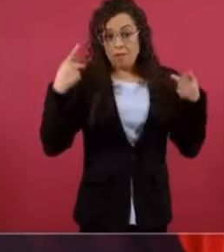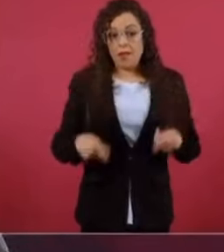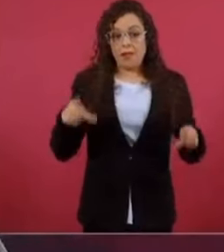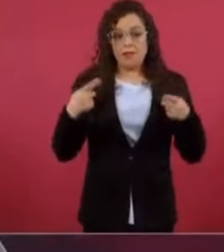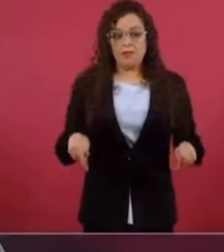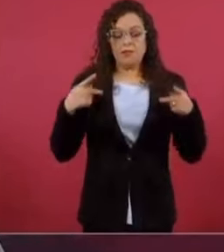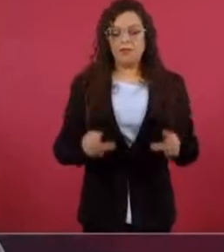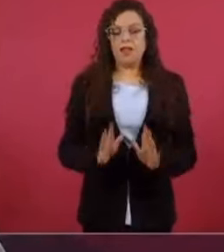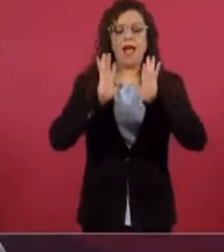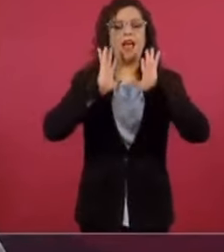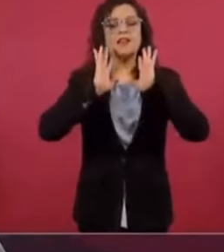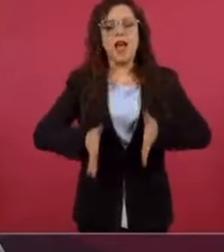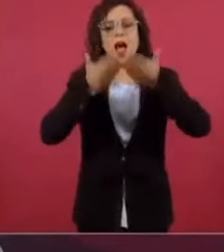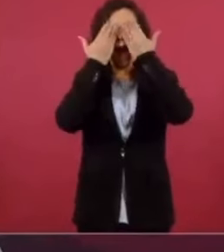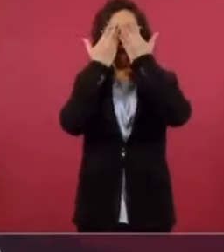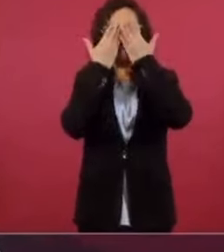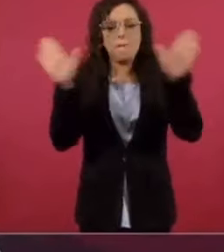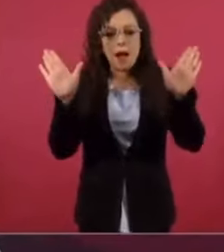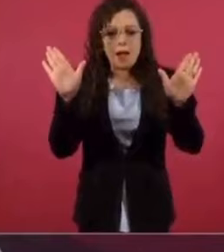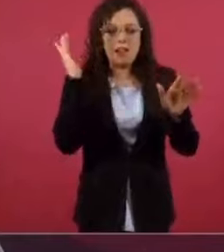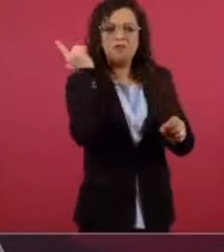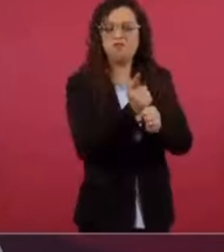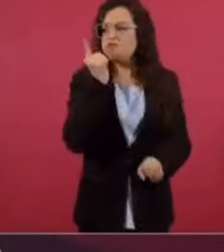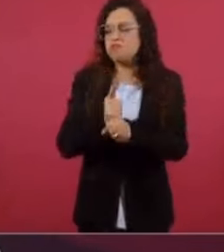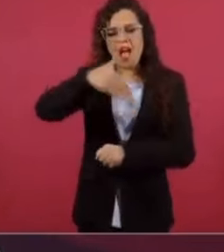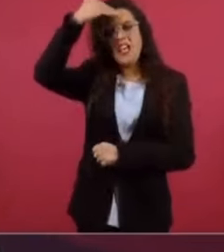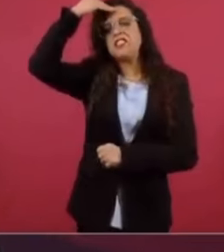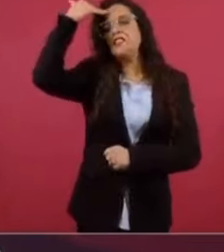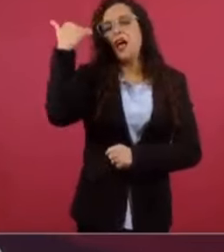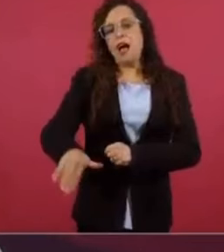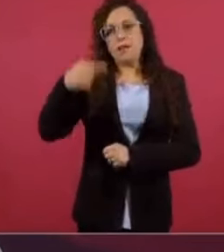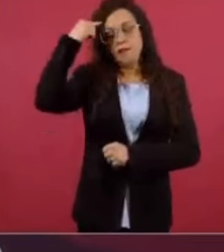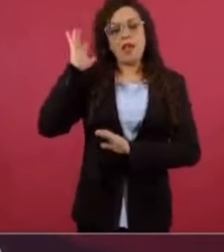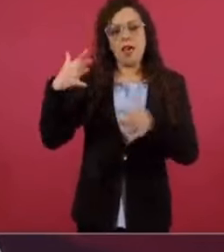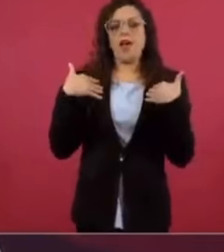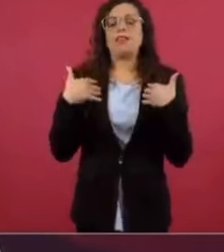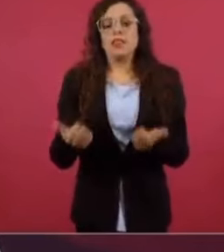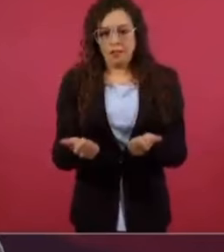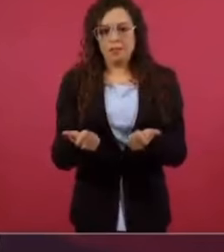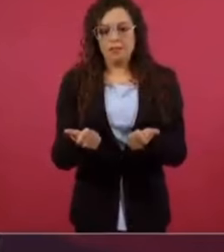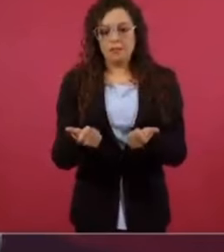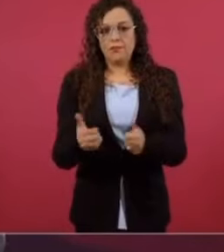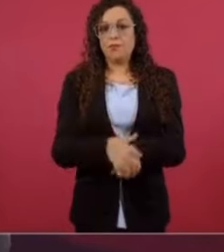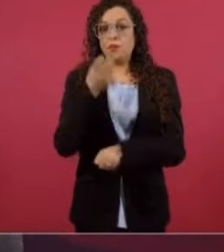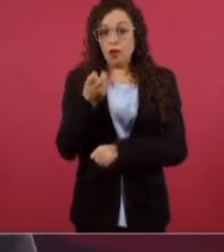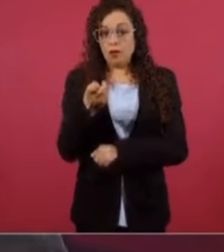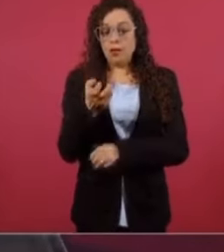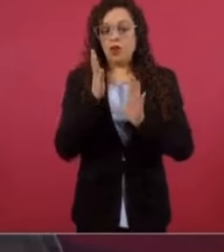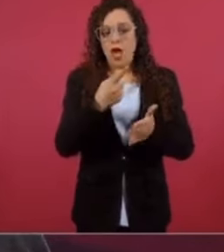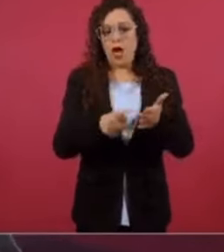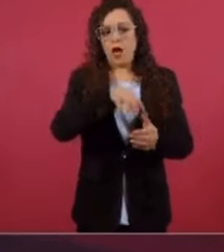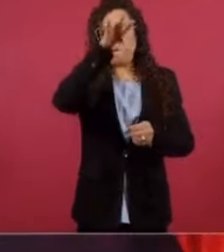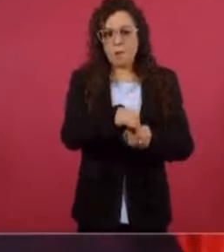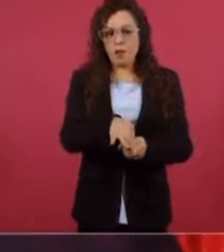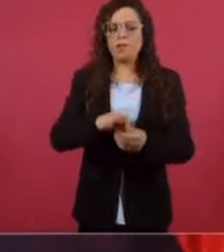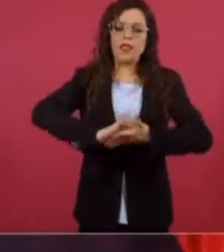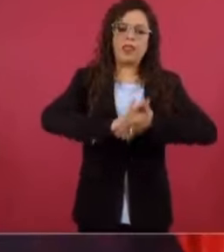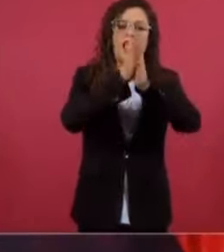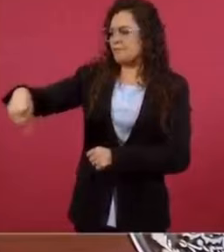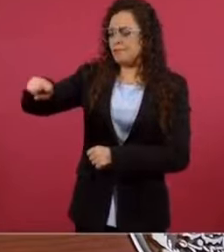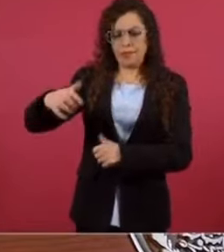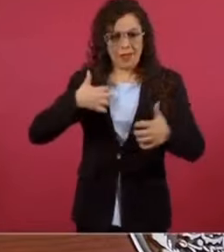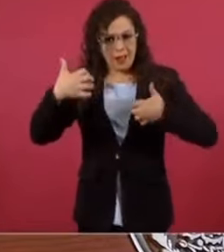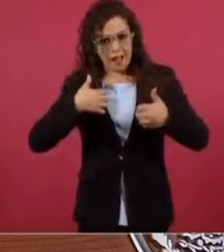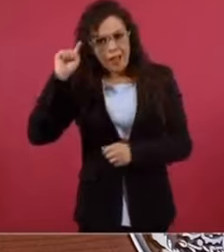muy consciente. Y va a seguir la transformación. Tampoco deben de